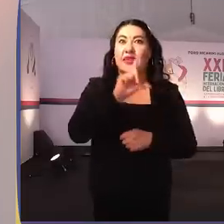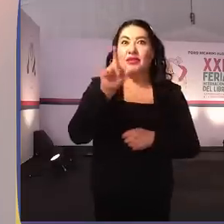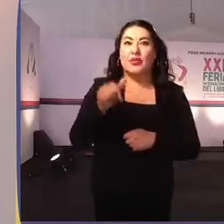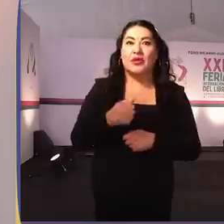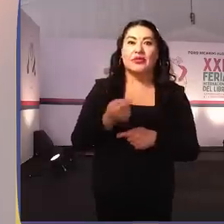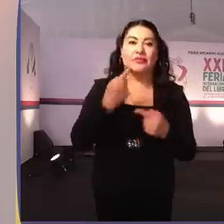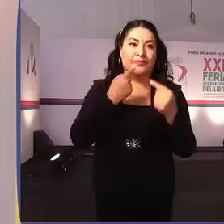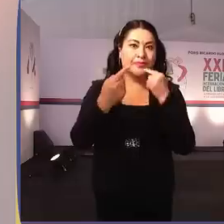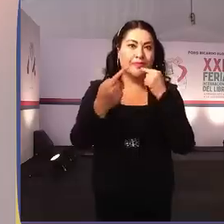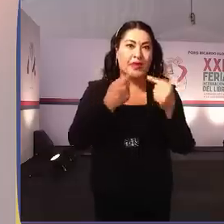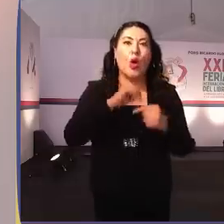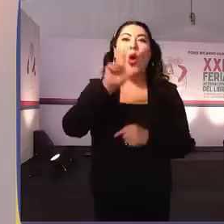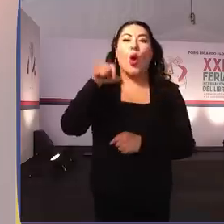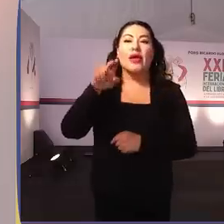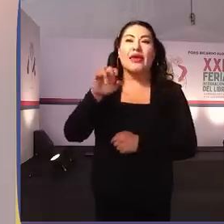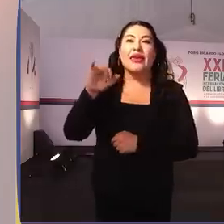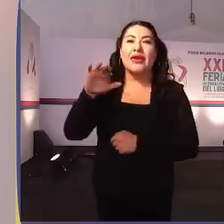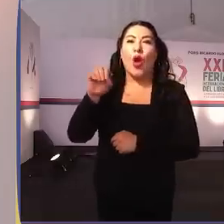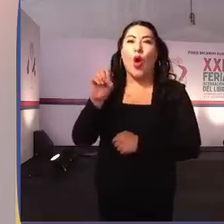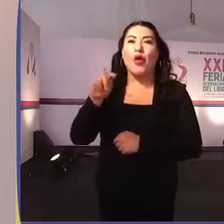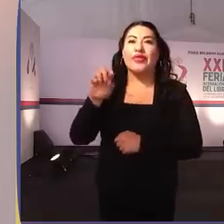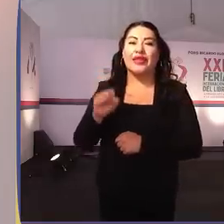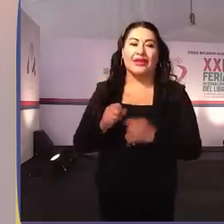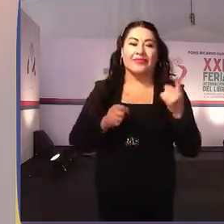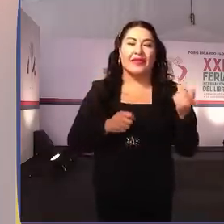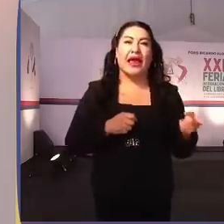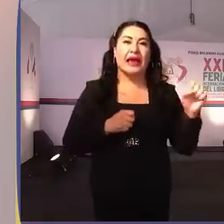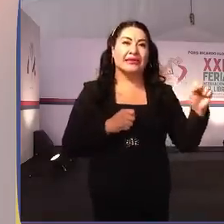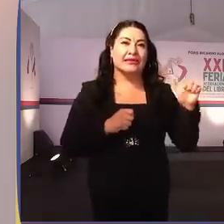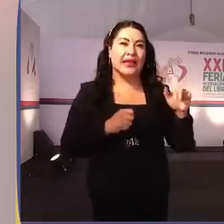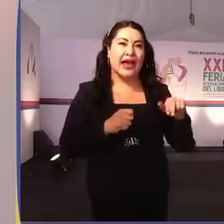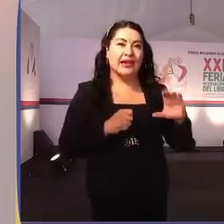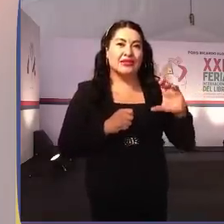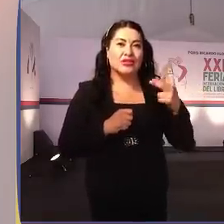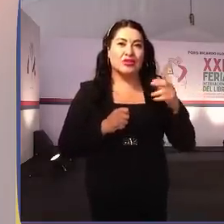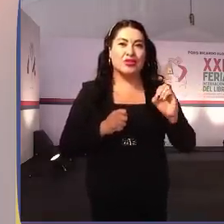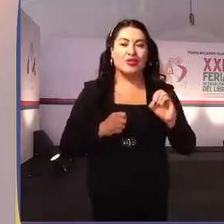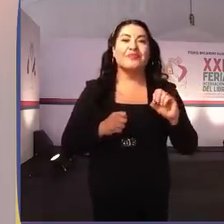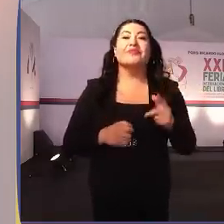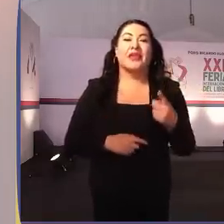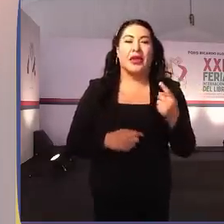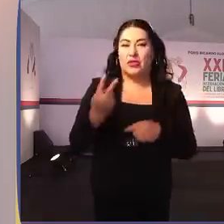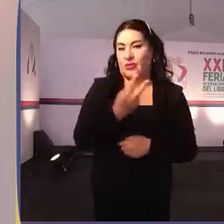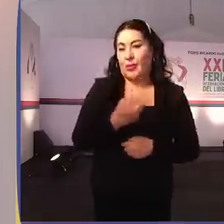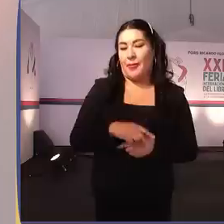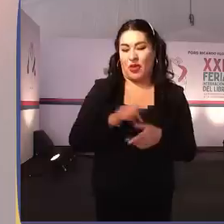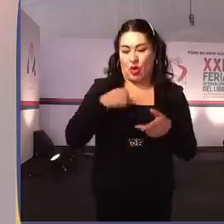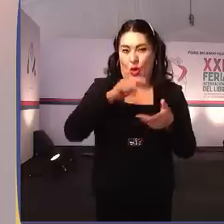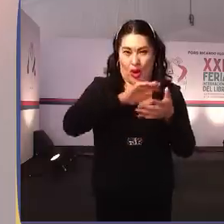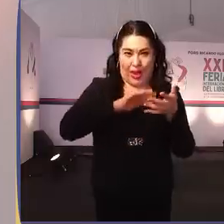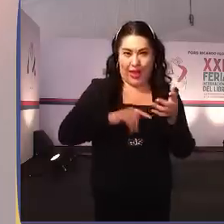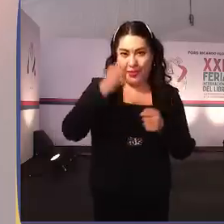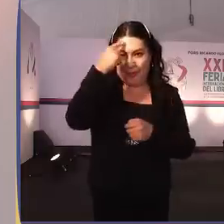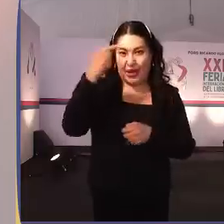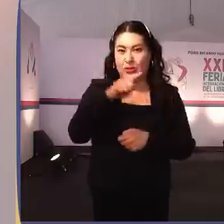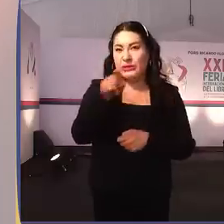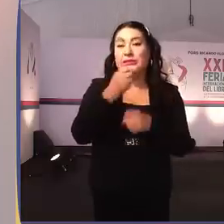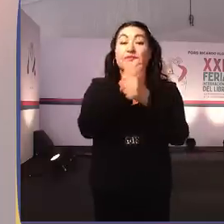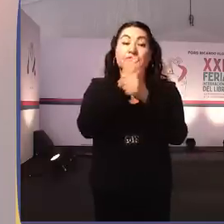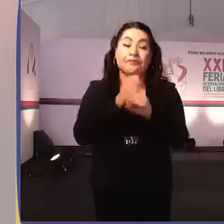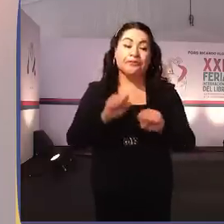de Don Quijote y su escudero Sancho Panza, que se los voy a leer para que se aburran más y no lean nunca El Quijote, por